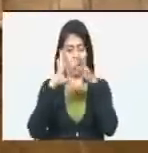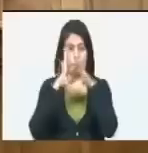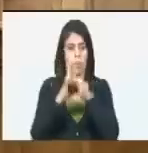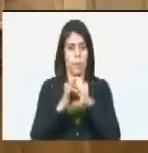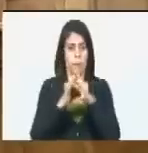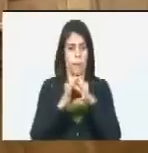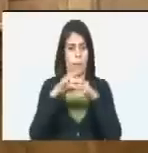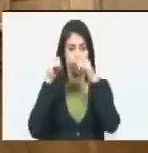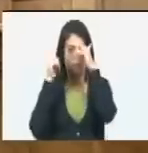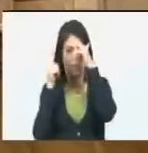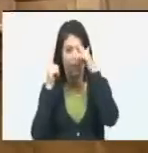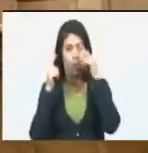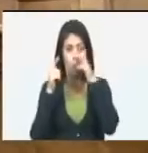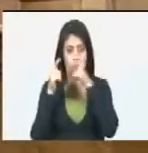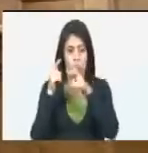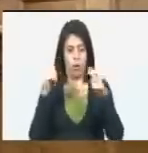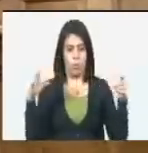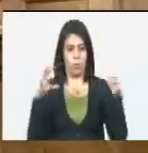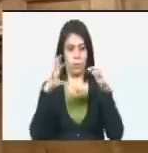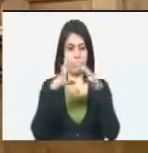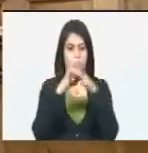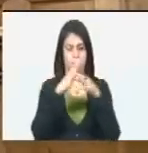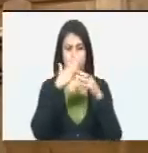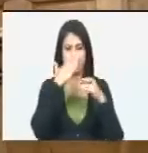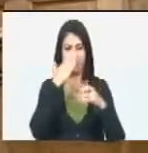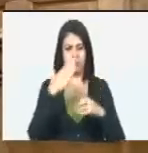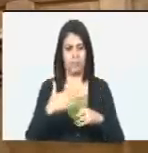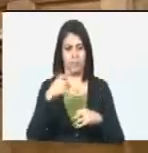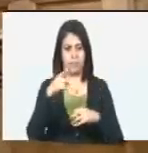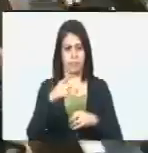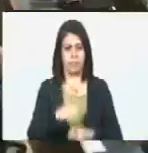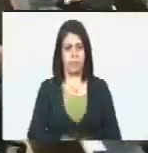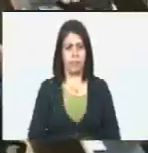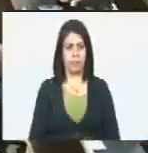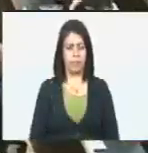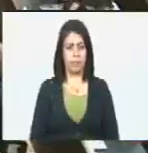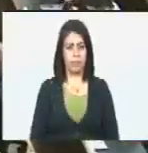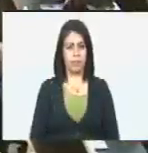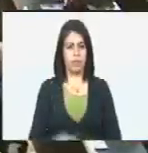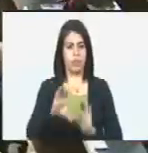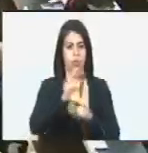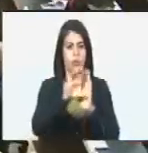pueblo. Subestimaron la Constitución